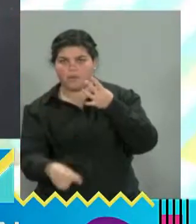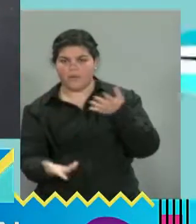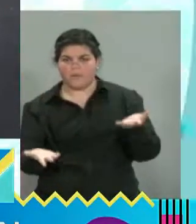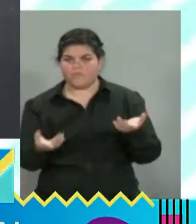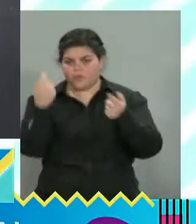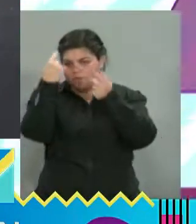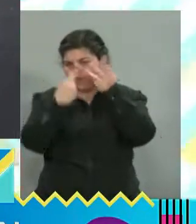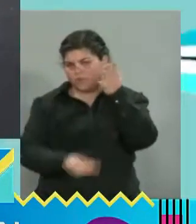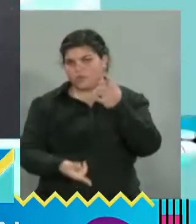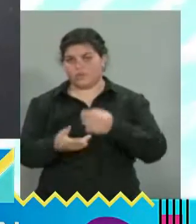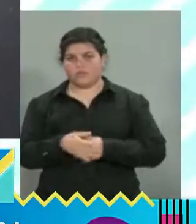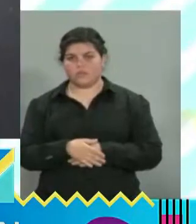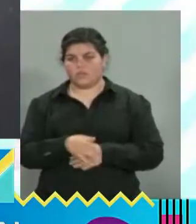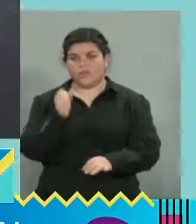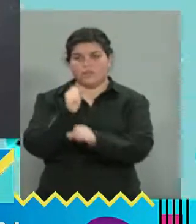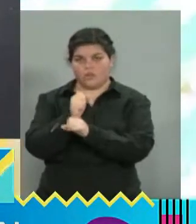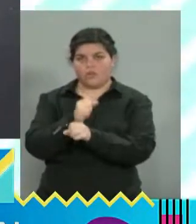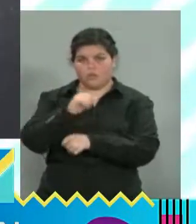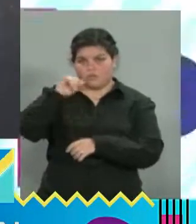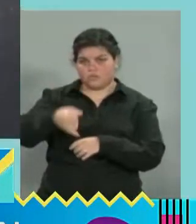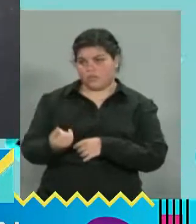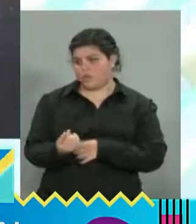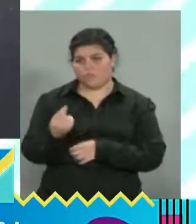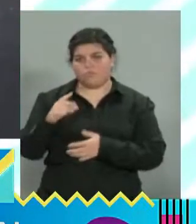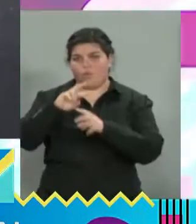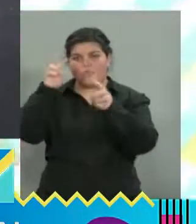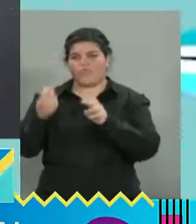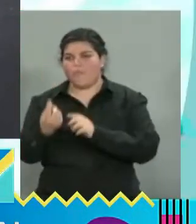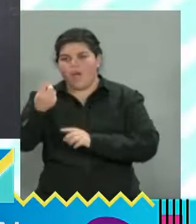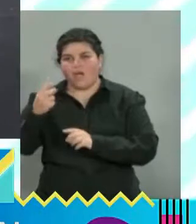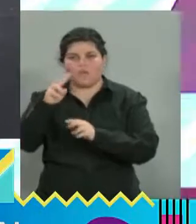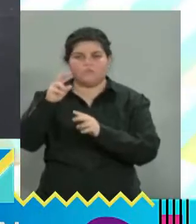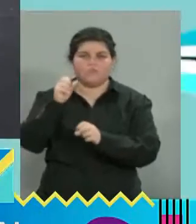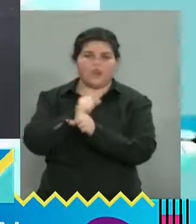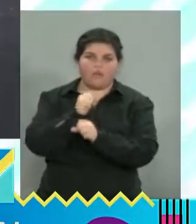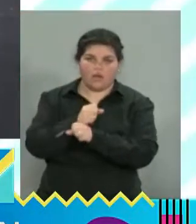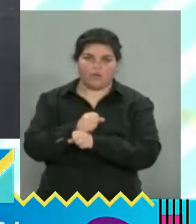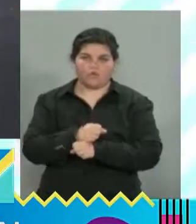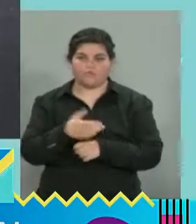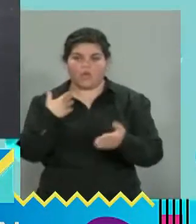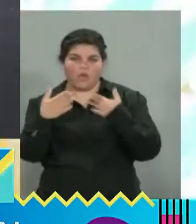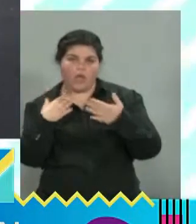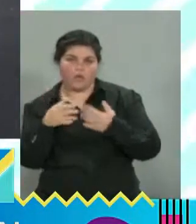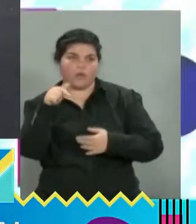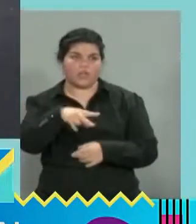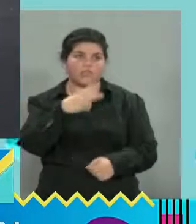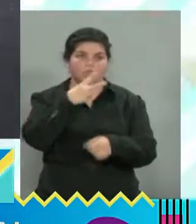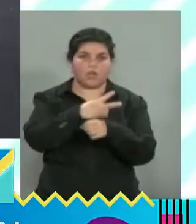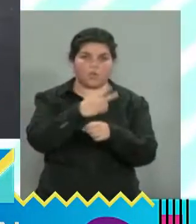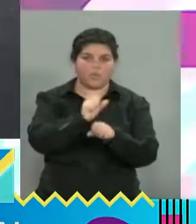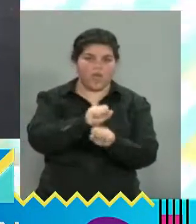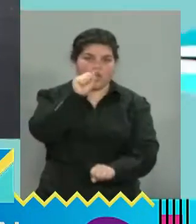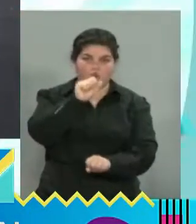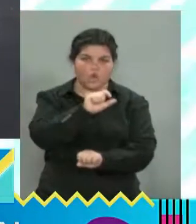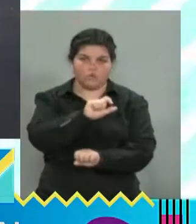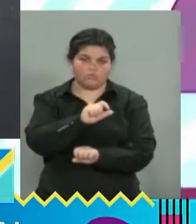lo laboral tiene que ver, lo laboral, pero le pregunto también, me puse a charlar, me plantea, claro, tiene un estudios secundarios incompletos, todavía no